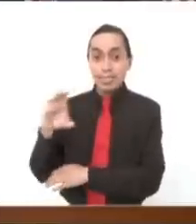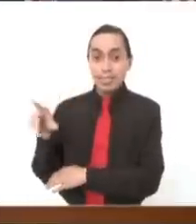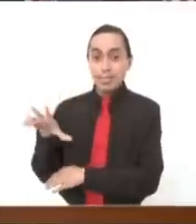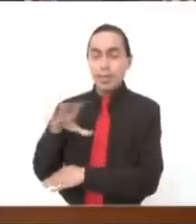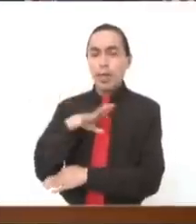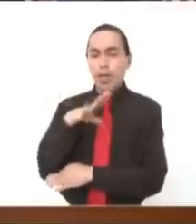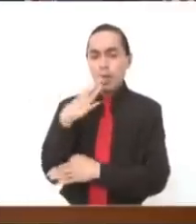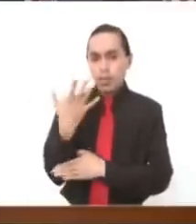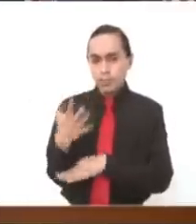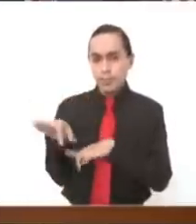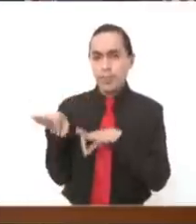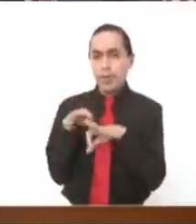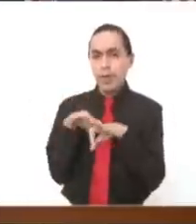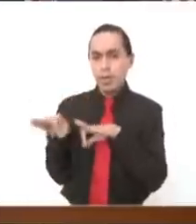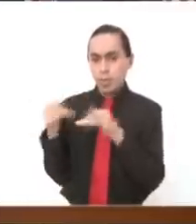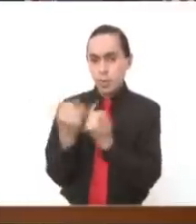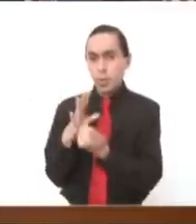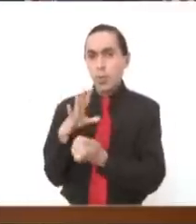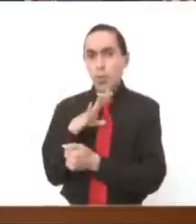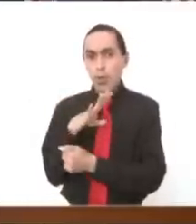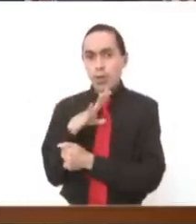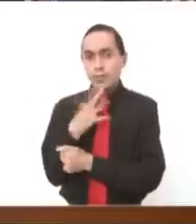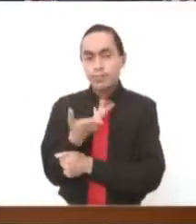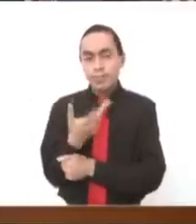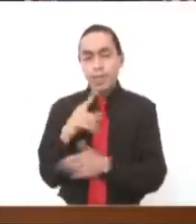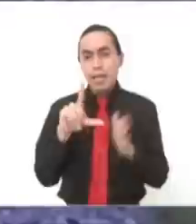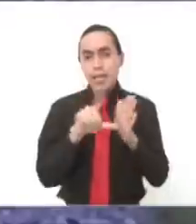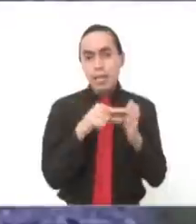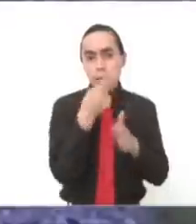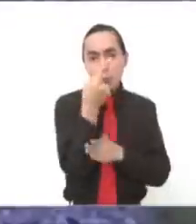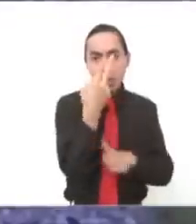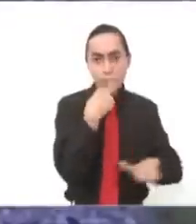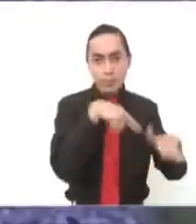trabajando además en lo de la línea 1 del metro.